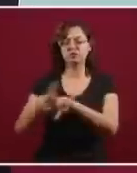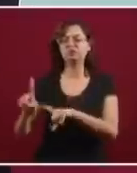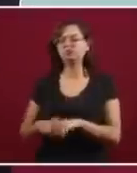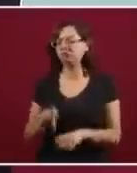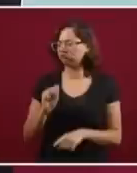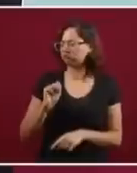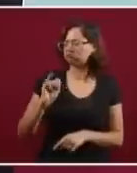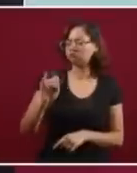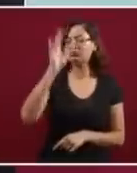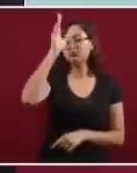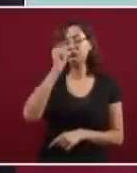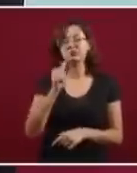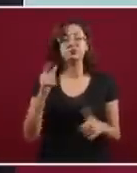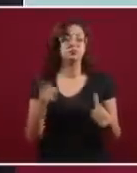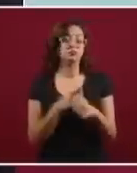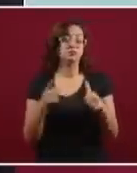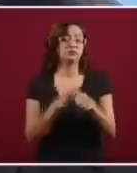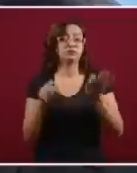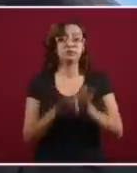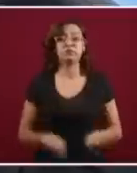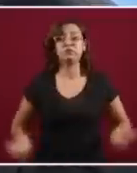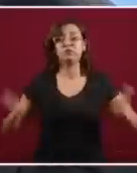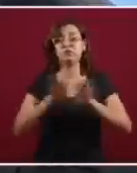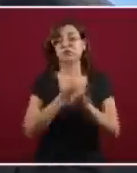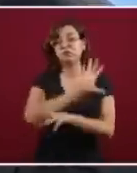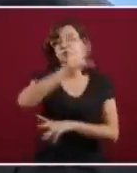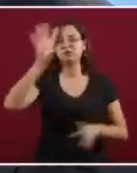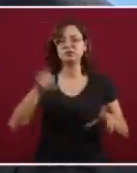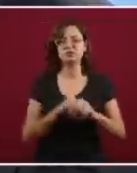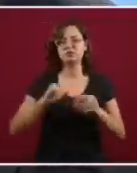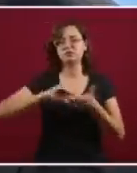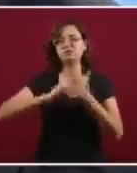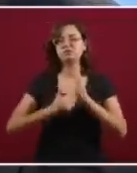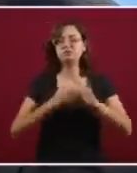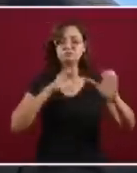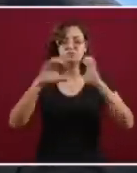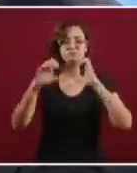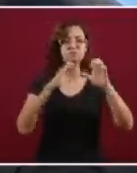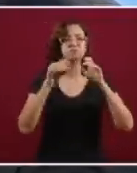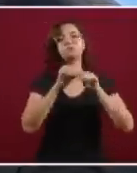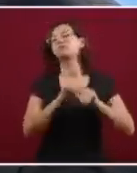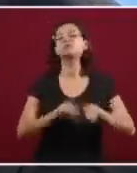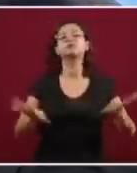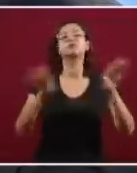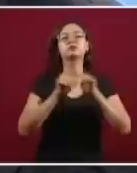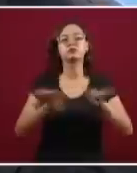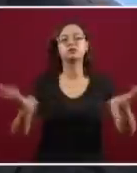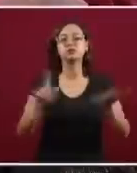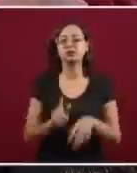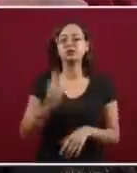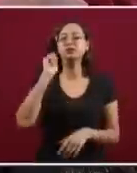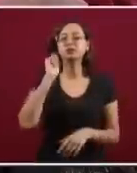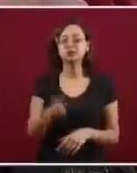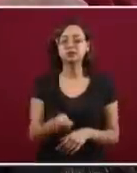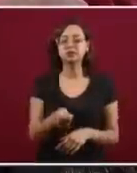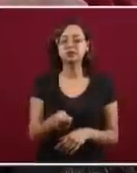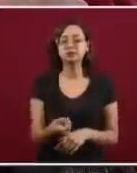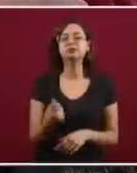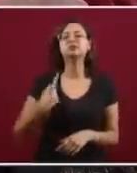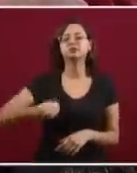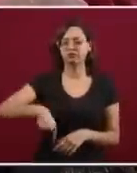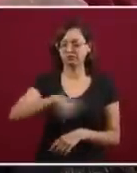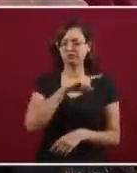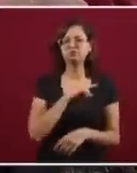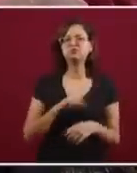altísima prioridad que el gobierno le está dando en toda su estrategia de comunicación es decir vamos a combatir de raíz